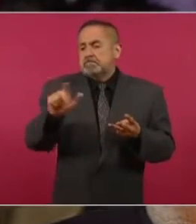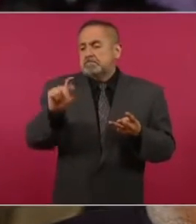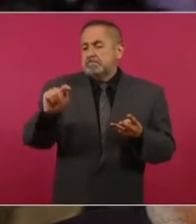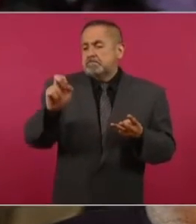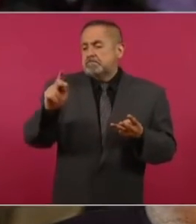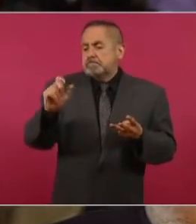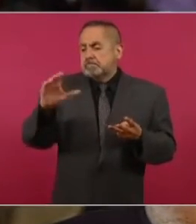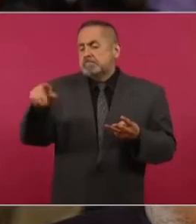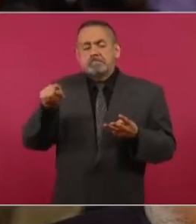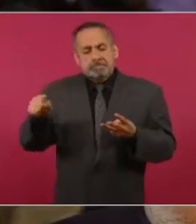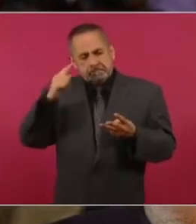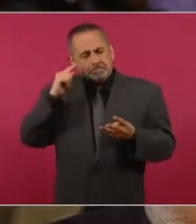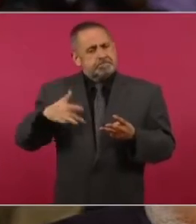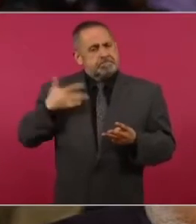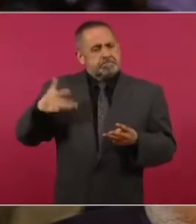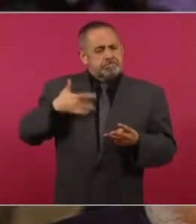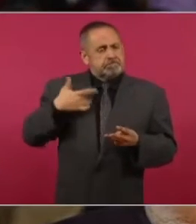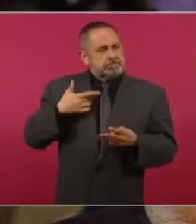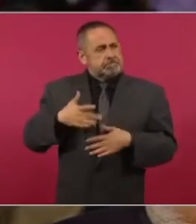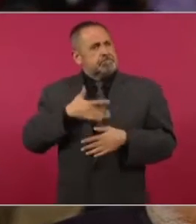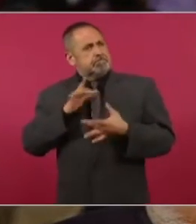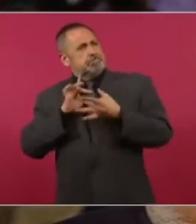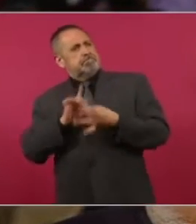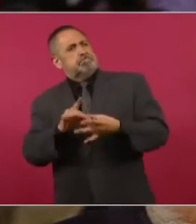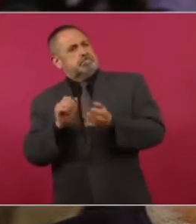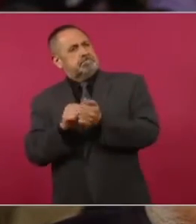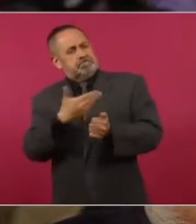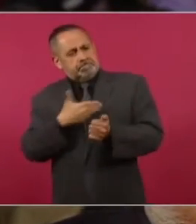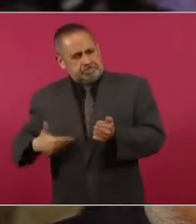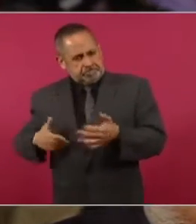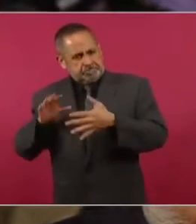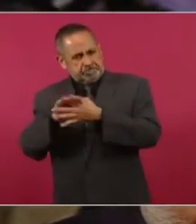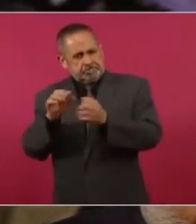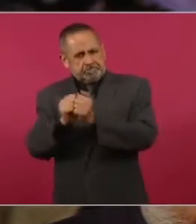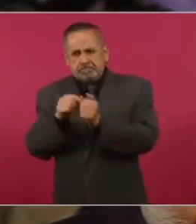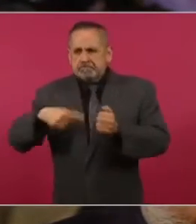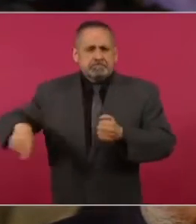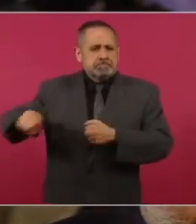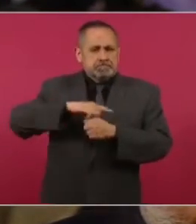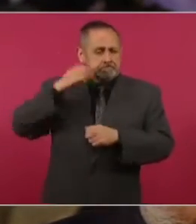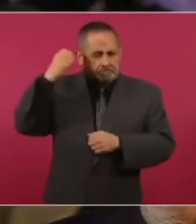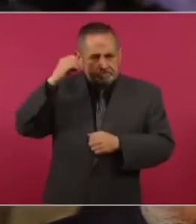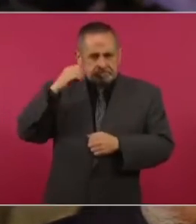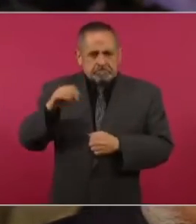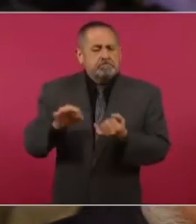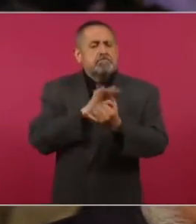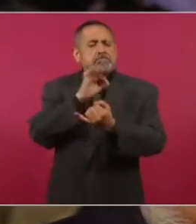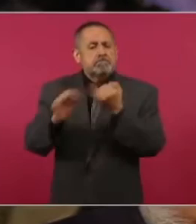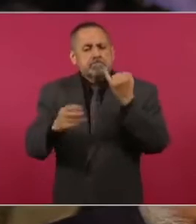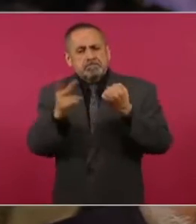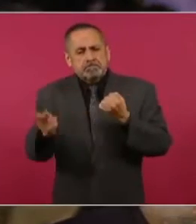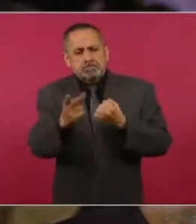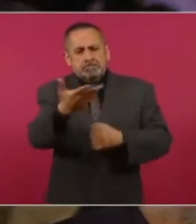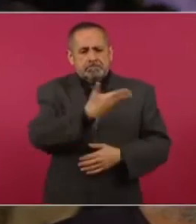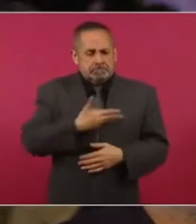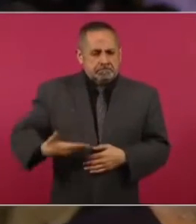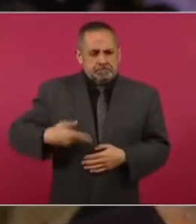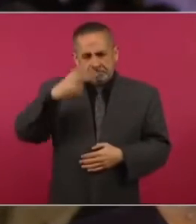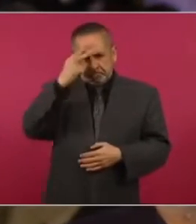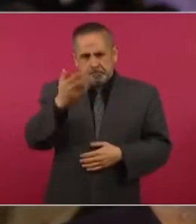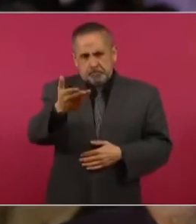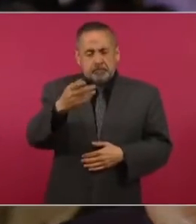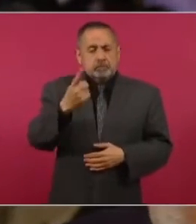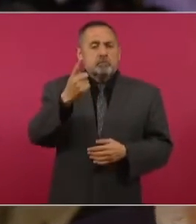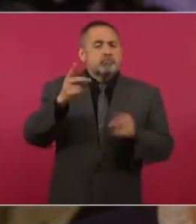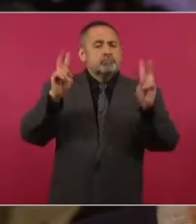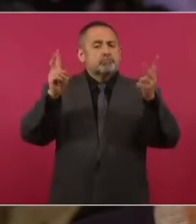que también se sientan cercanos con usted los oaxaqueños. Pero mi última pregunta, presidente de la República, hay un